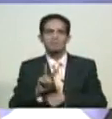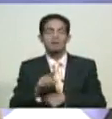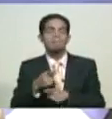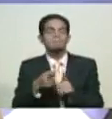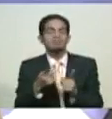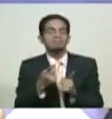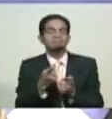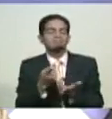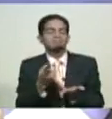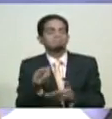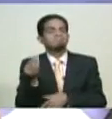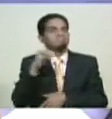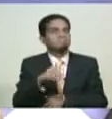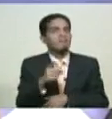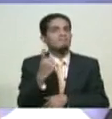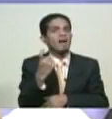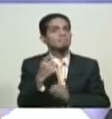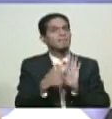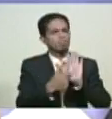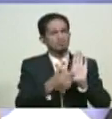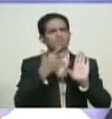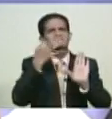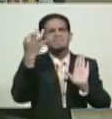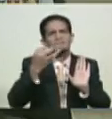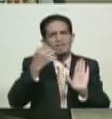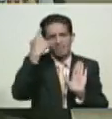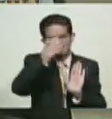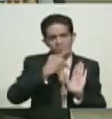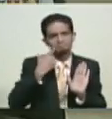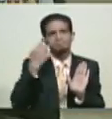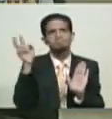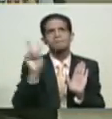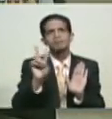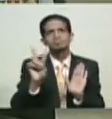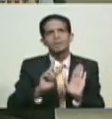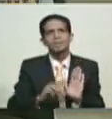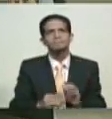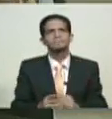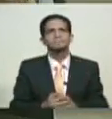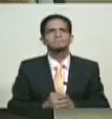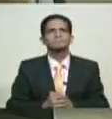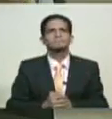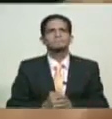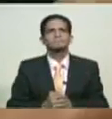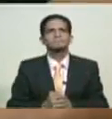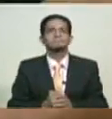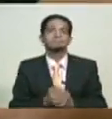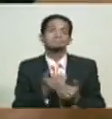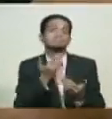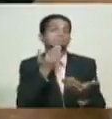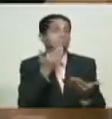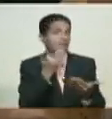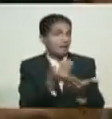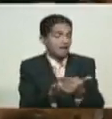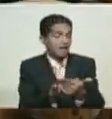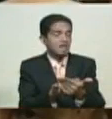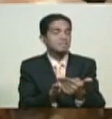país que ustedes tienen y en el que yo me siento muy honrada de vivir bueno muchas gracias patricia